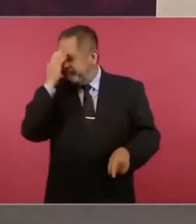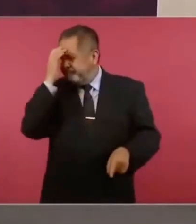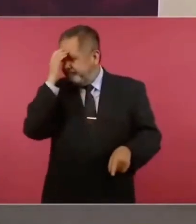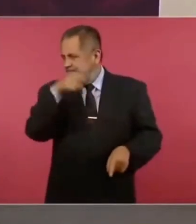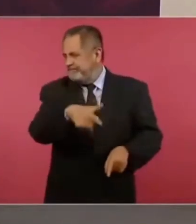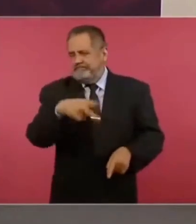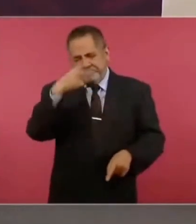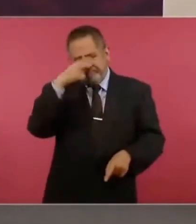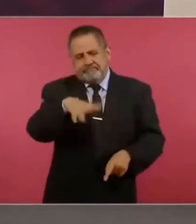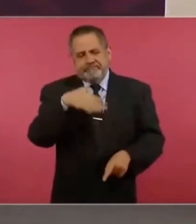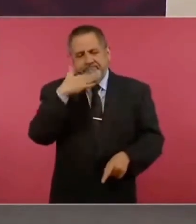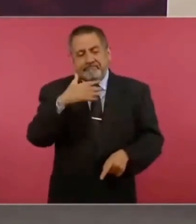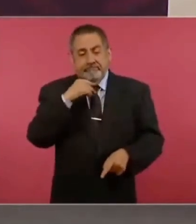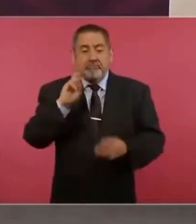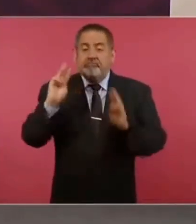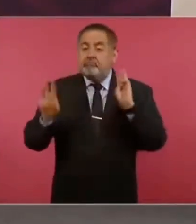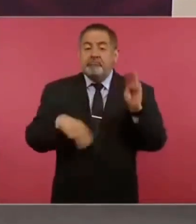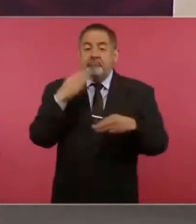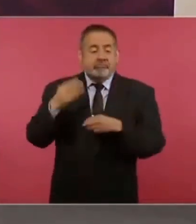en el mundo.